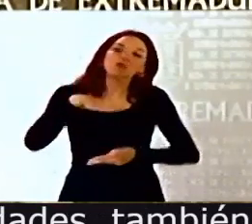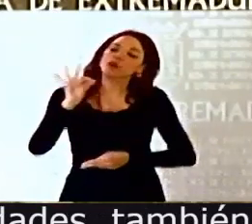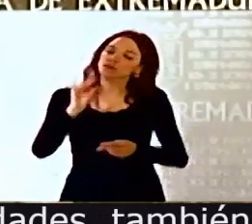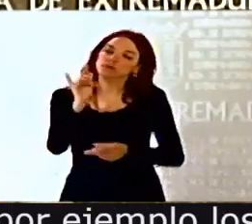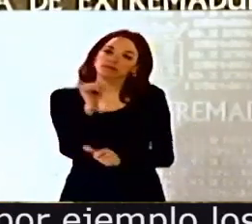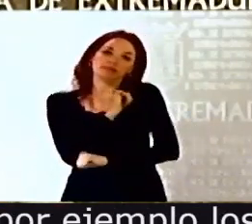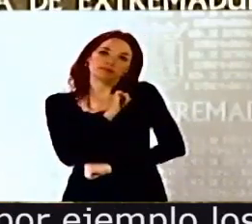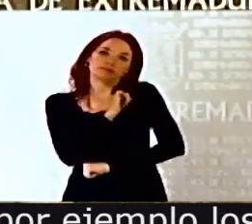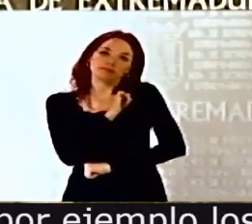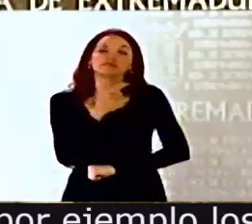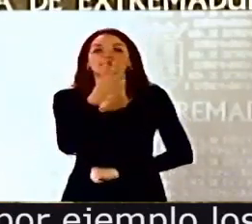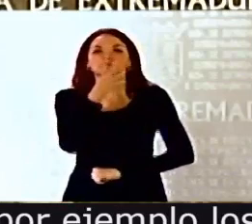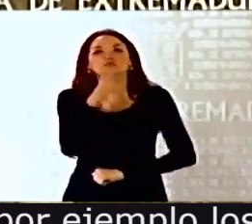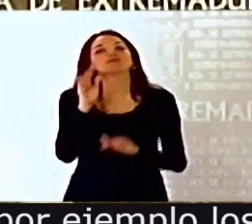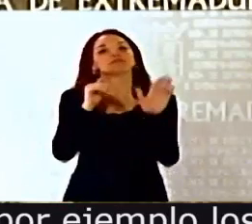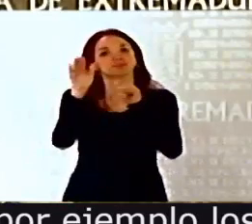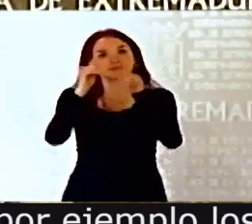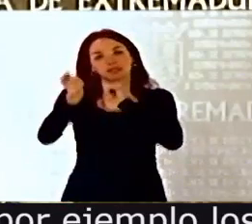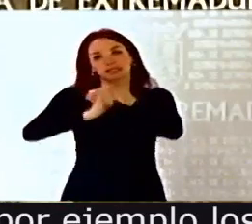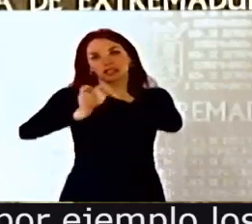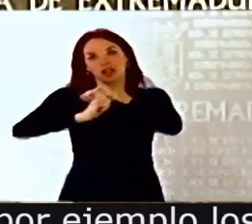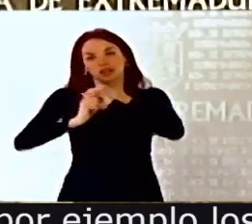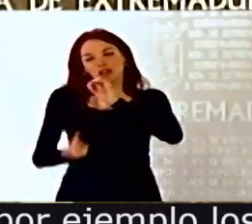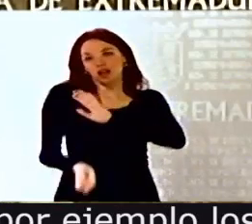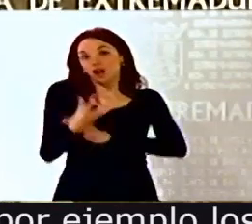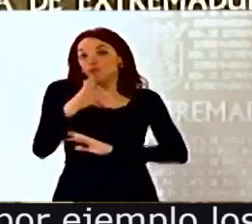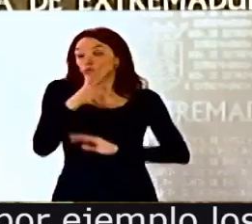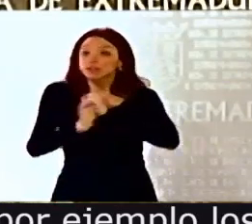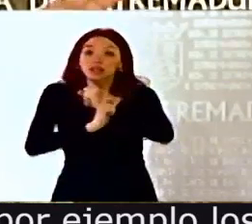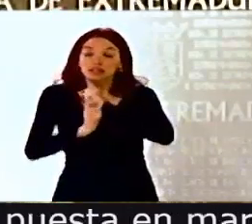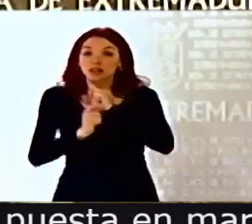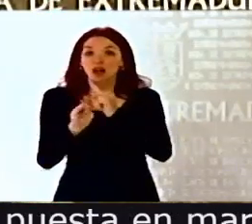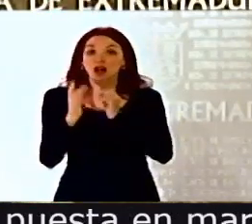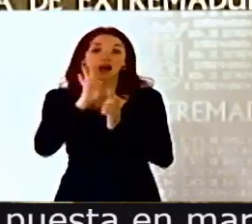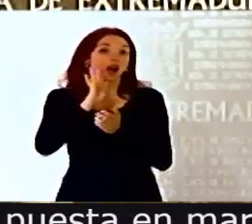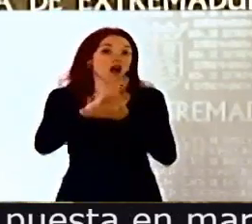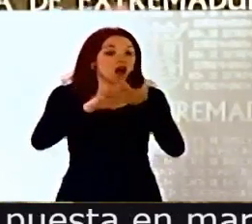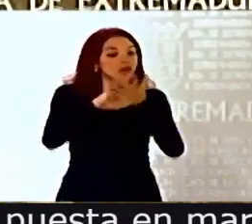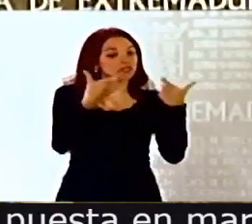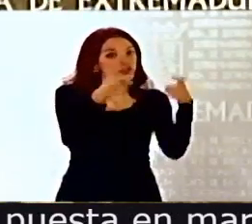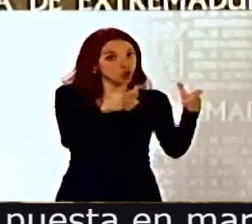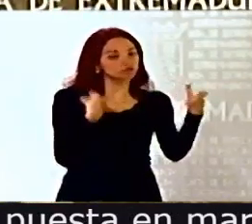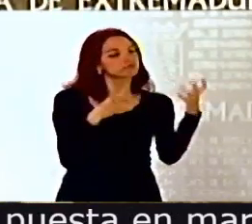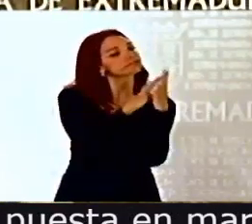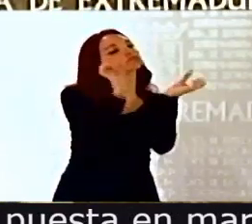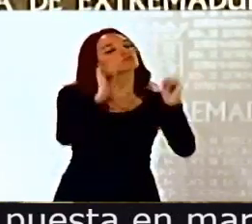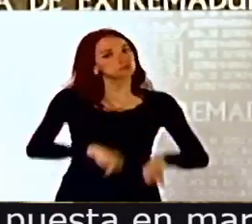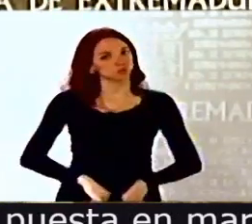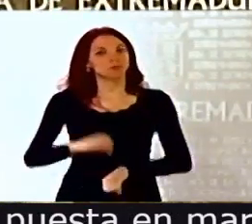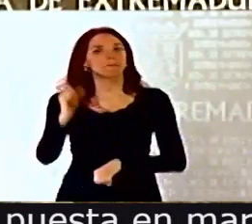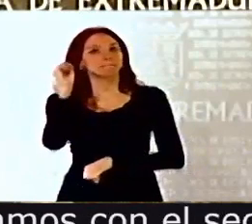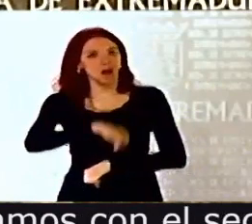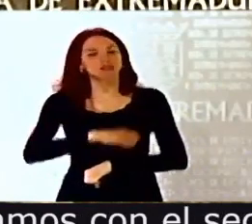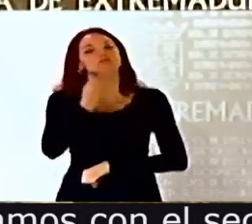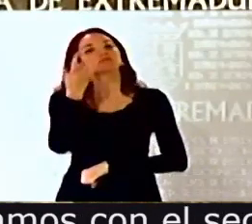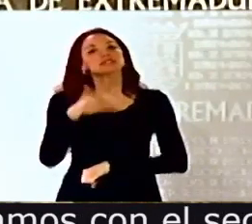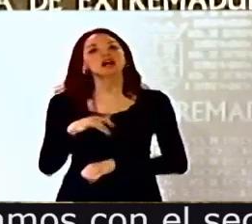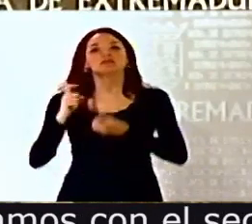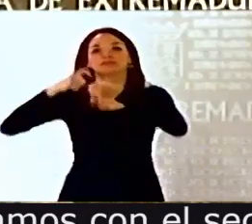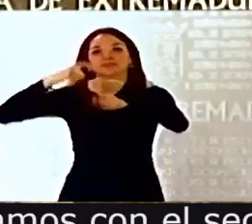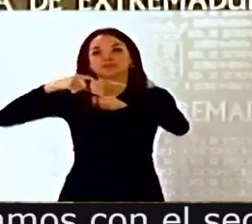esperando de la puesta en marcha de esta estrategia, que es una estrategia que hablamos con el sector, que consensuamos con el sector y en la que dimos